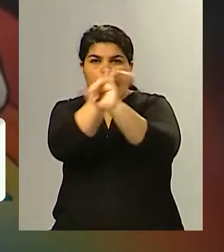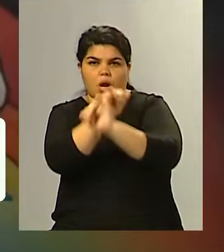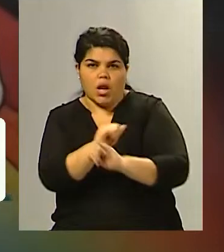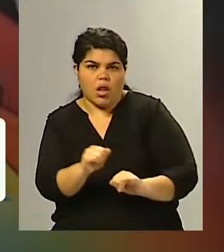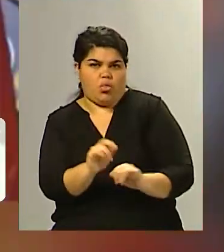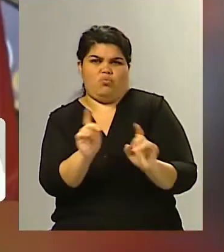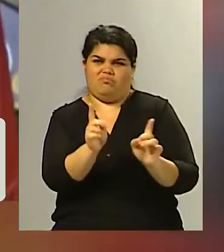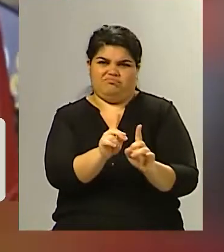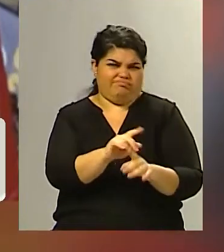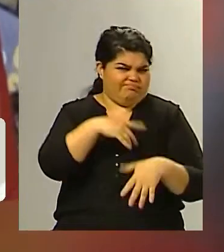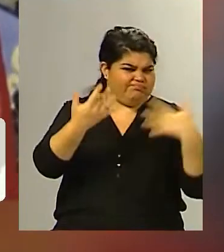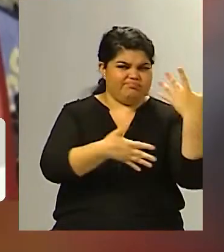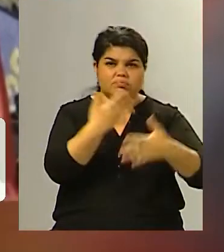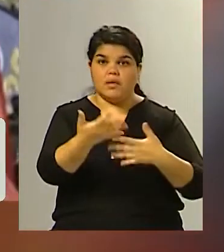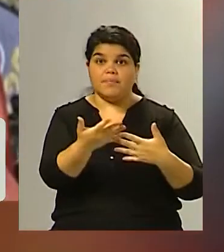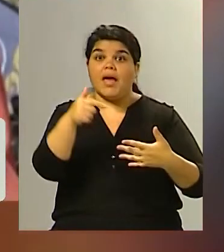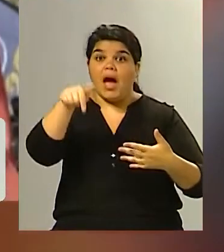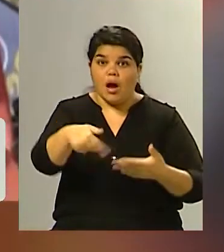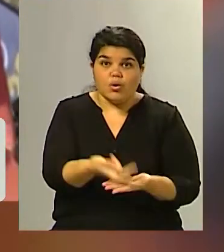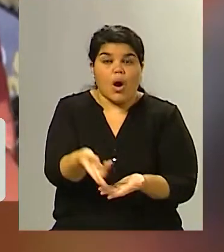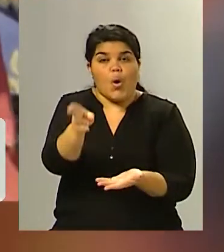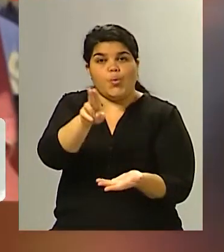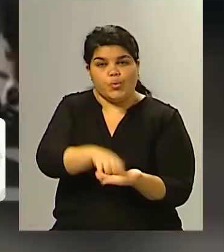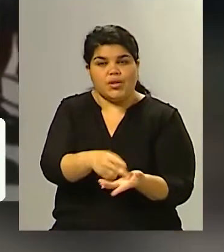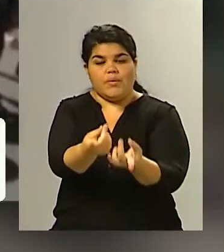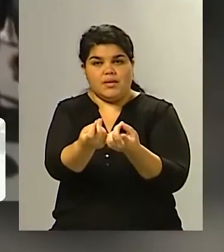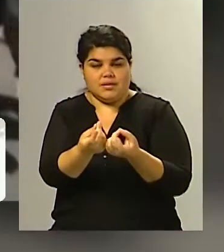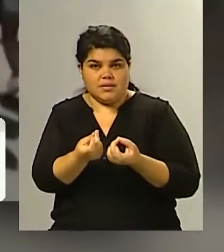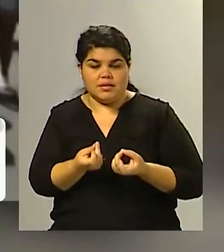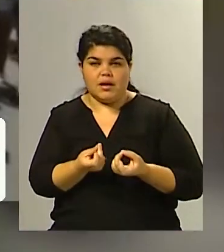alguma maneira, recuperar